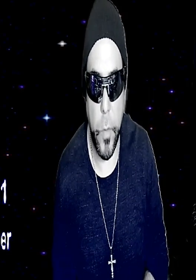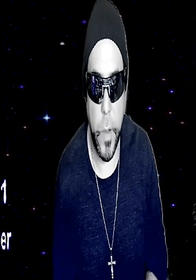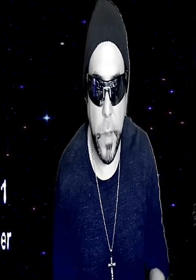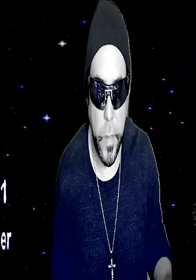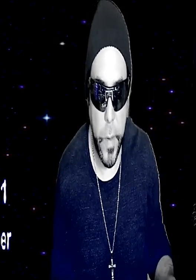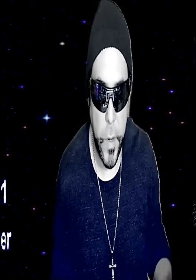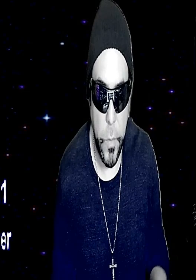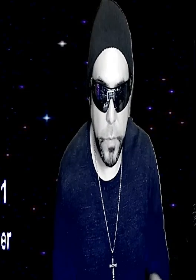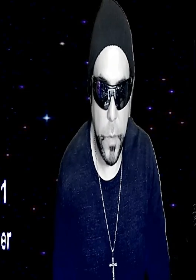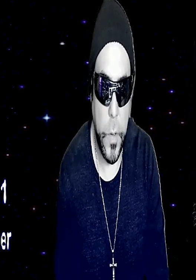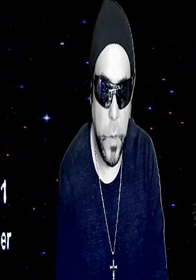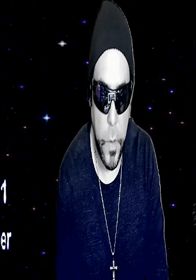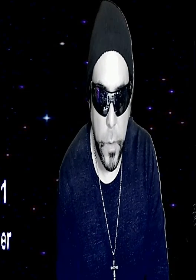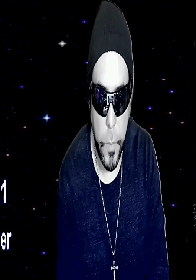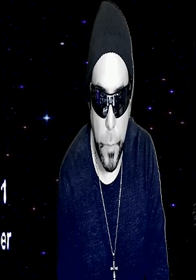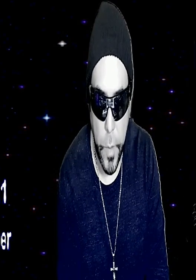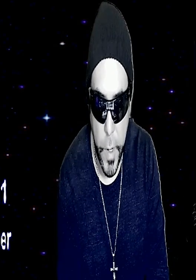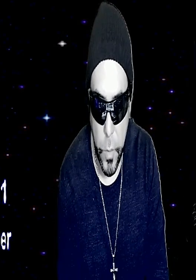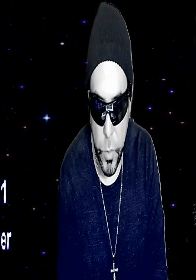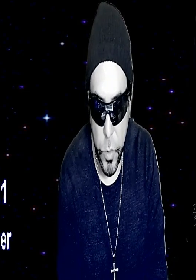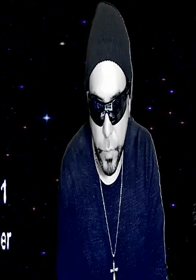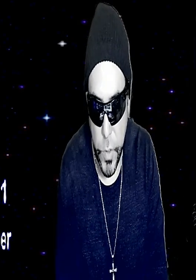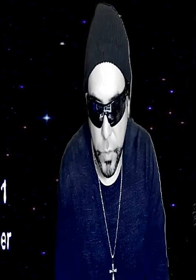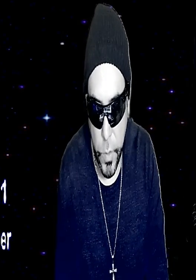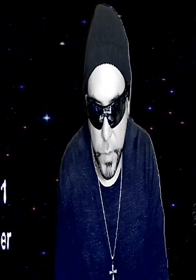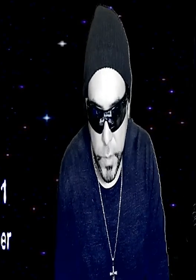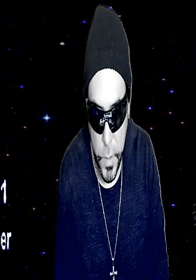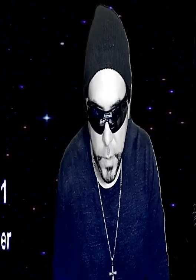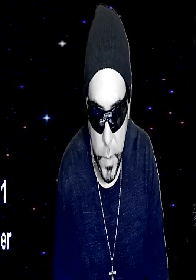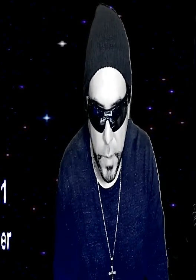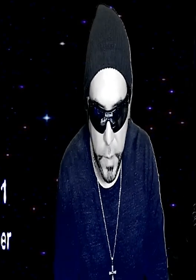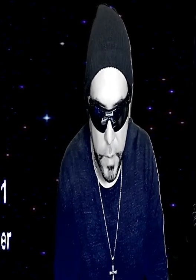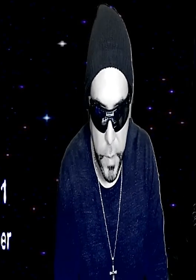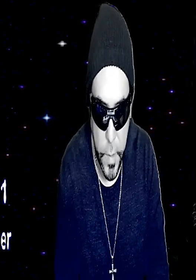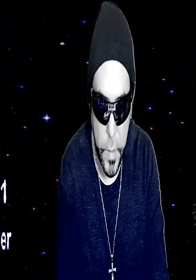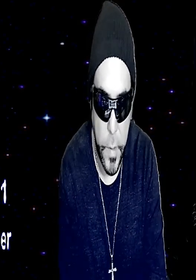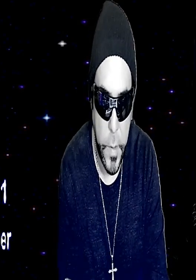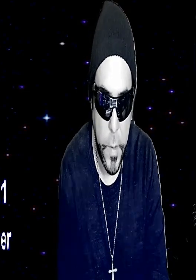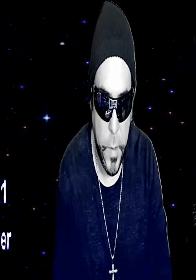del trabajo del día a día, ¿no? Por ahí los opositores.